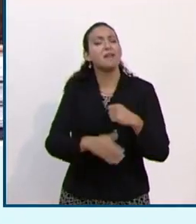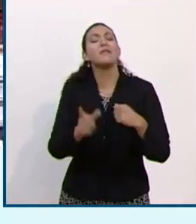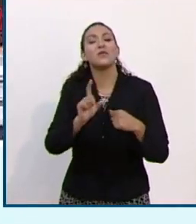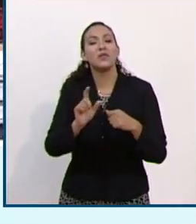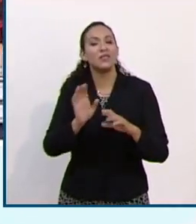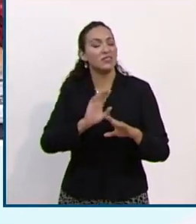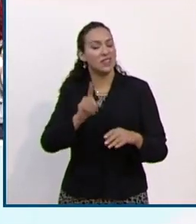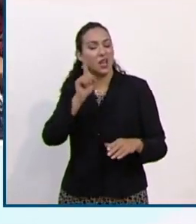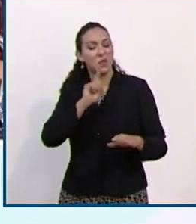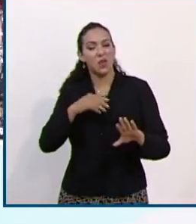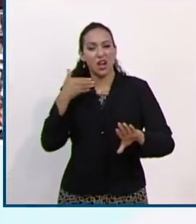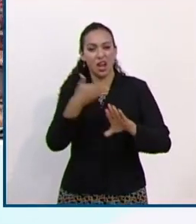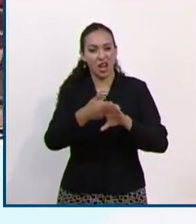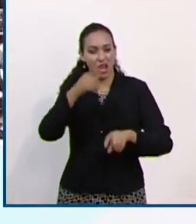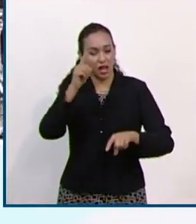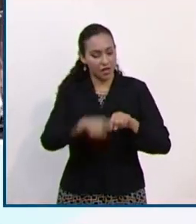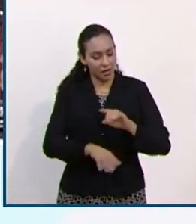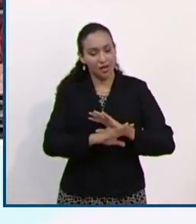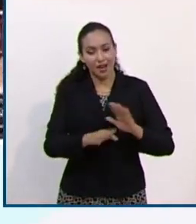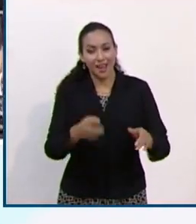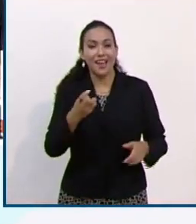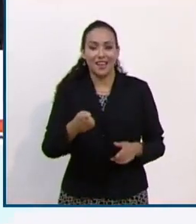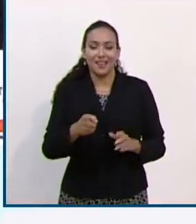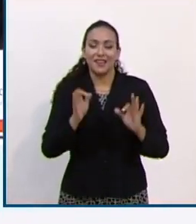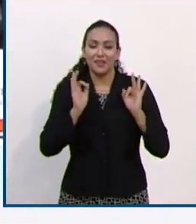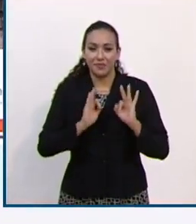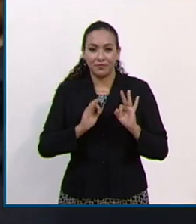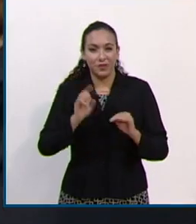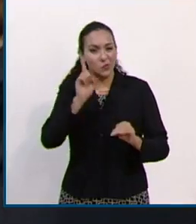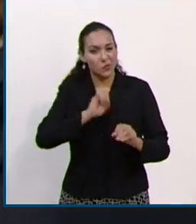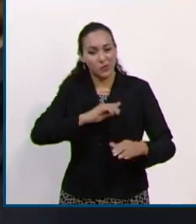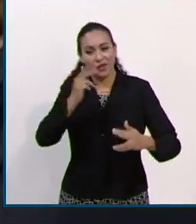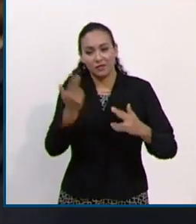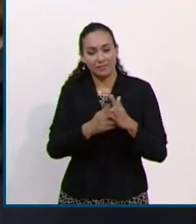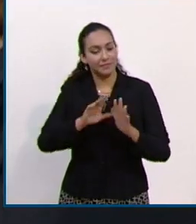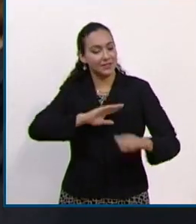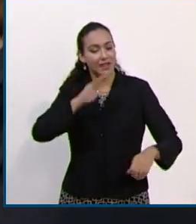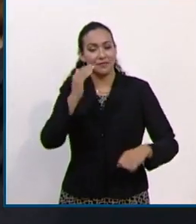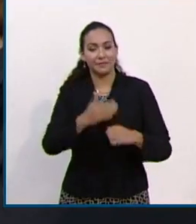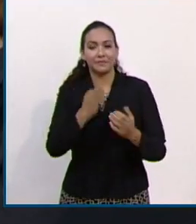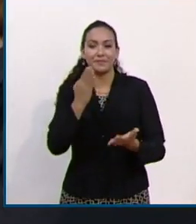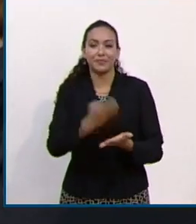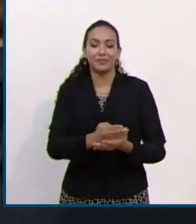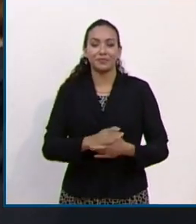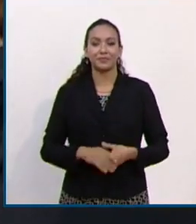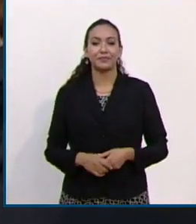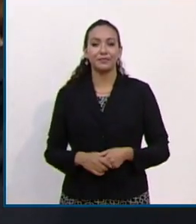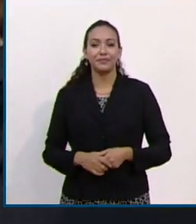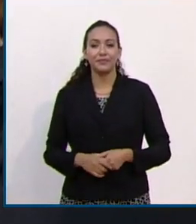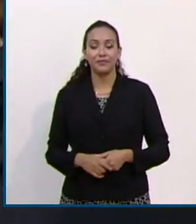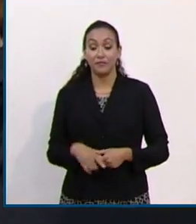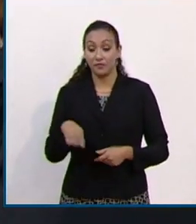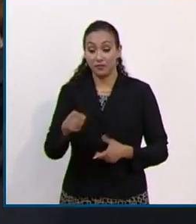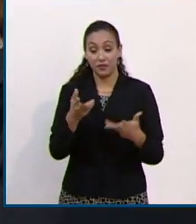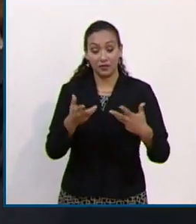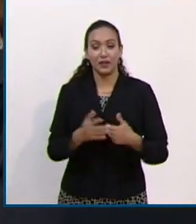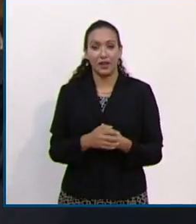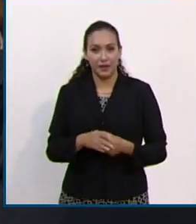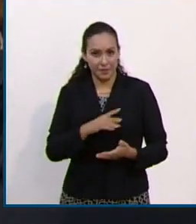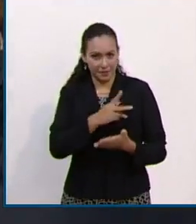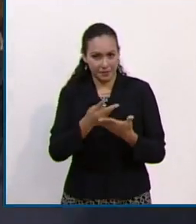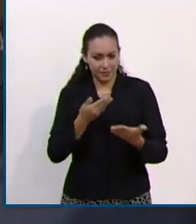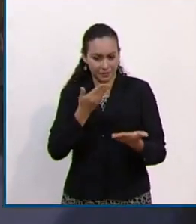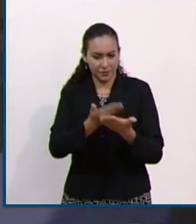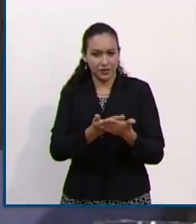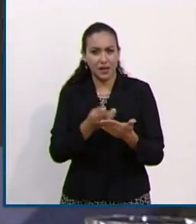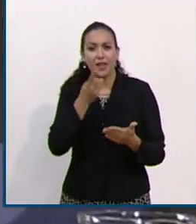la violencia de género en México. Ni una más. Entre las acciones asumidas, la ministra presidenta